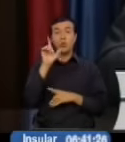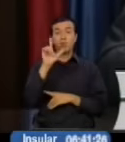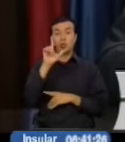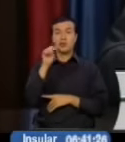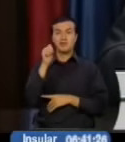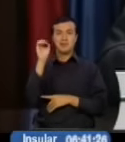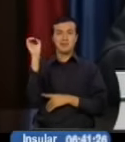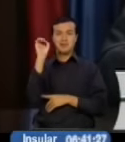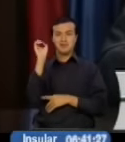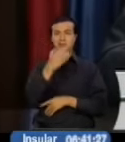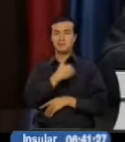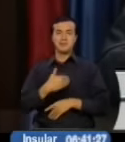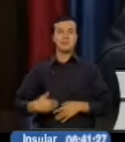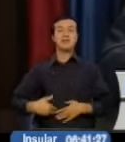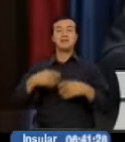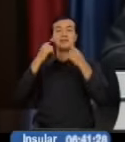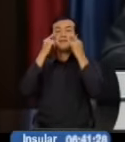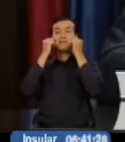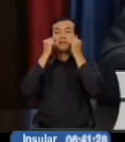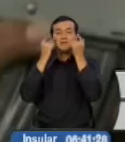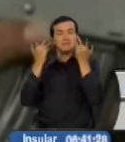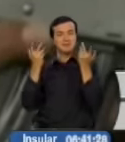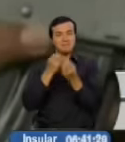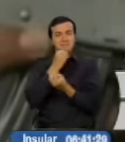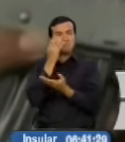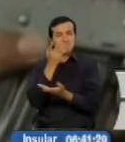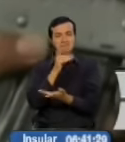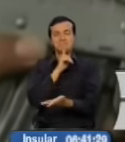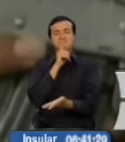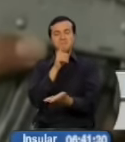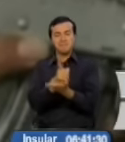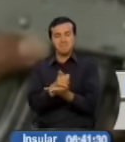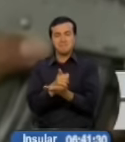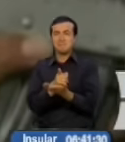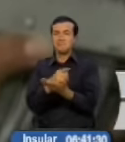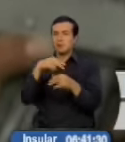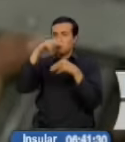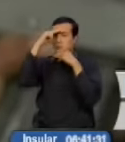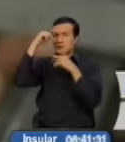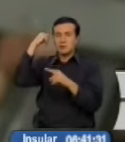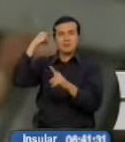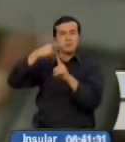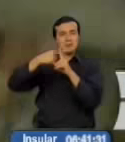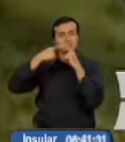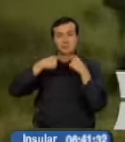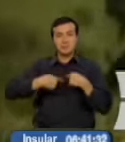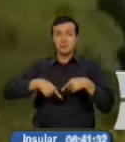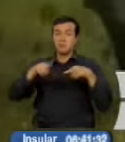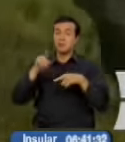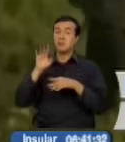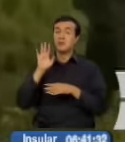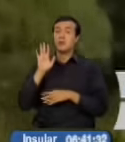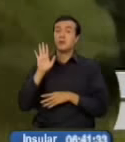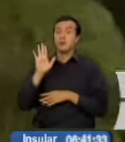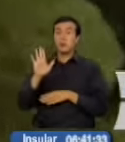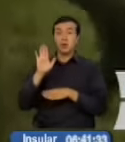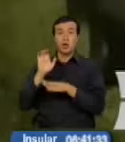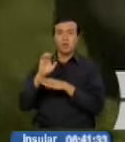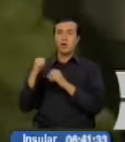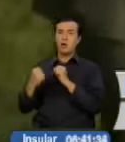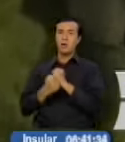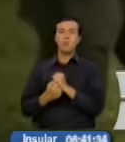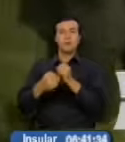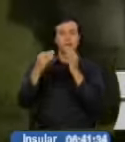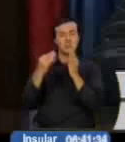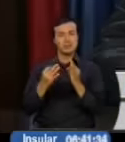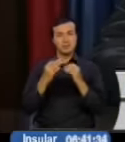10 de octubre que el presidente Juan Manuel Santos informó sobre la buena nueva, resaltando el papel fundamental de Ecuador para llegar a